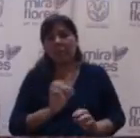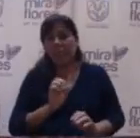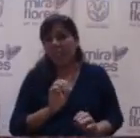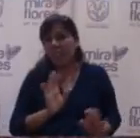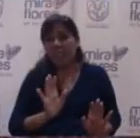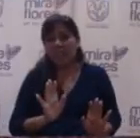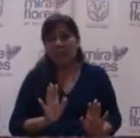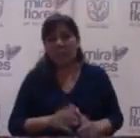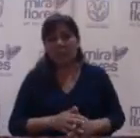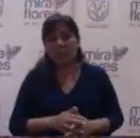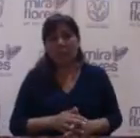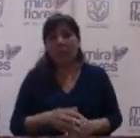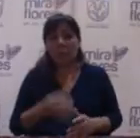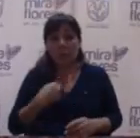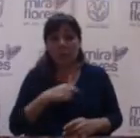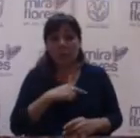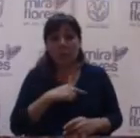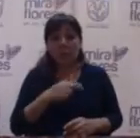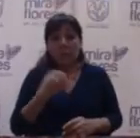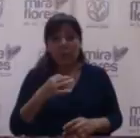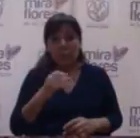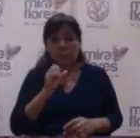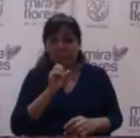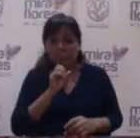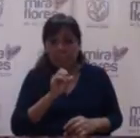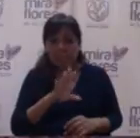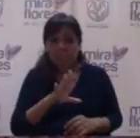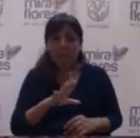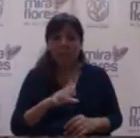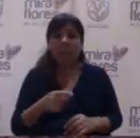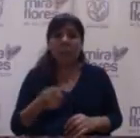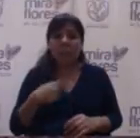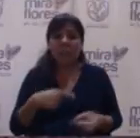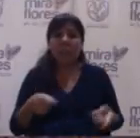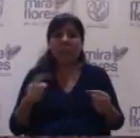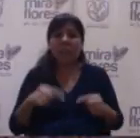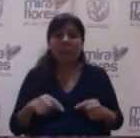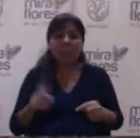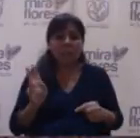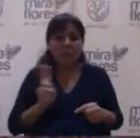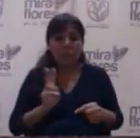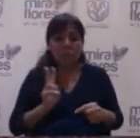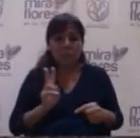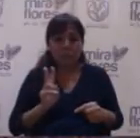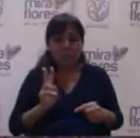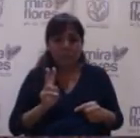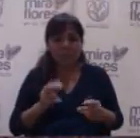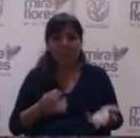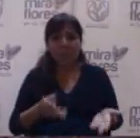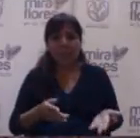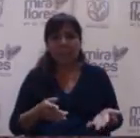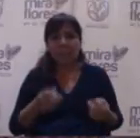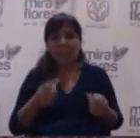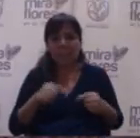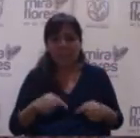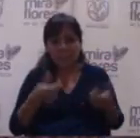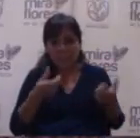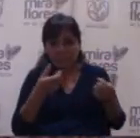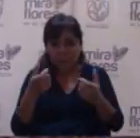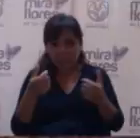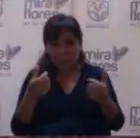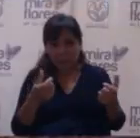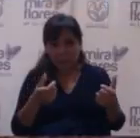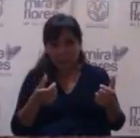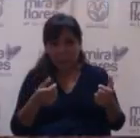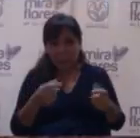a los regidores que tienen la posibilidad de venir los días viernes a las sesiones del Comité Distrital de Seguridad Ciudadana